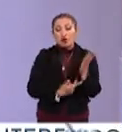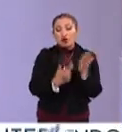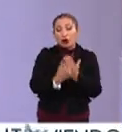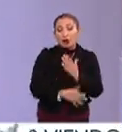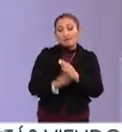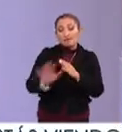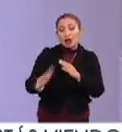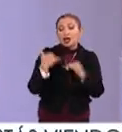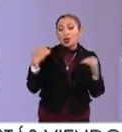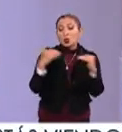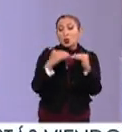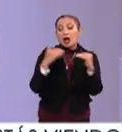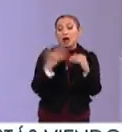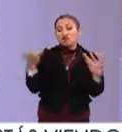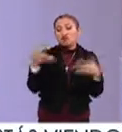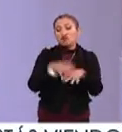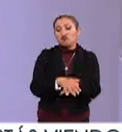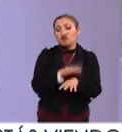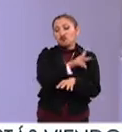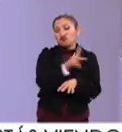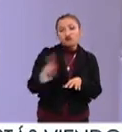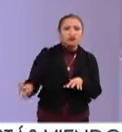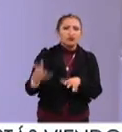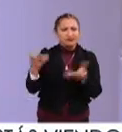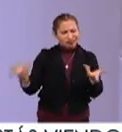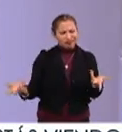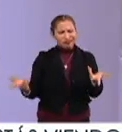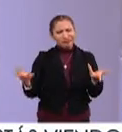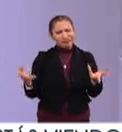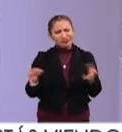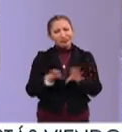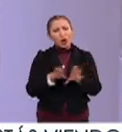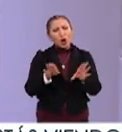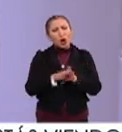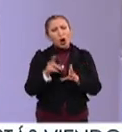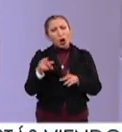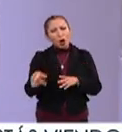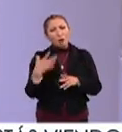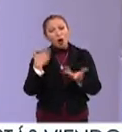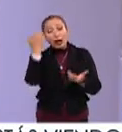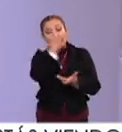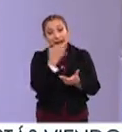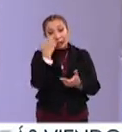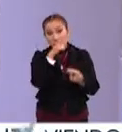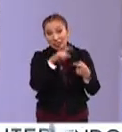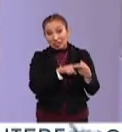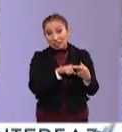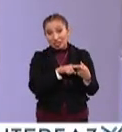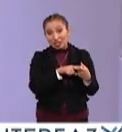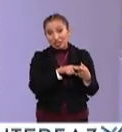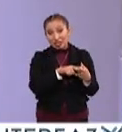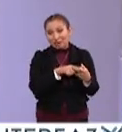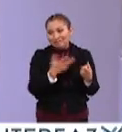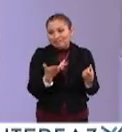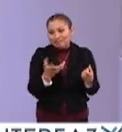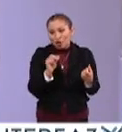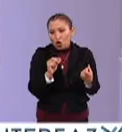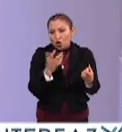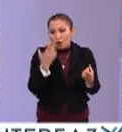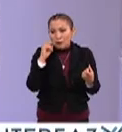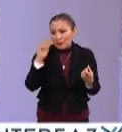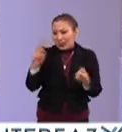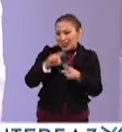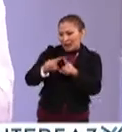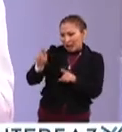una política igualitarista de ingreso, que se basa básicamente en un examen que no tiene en cuenta